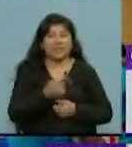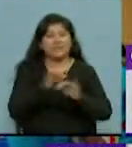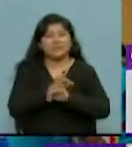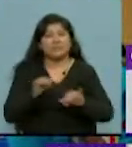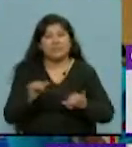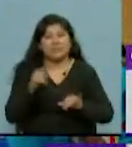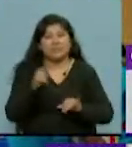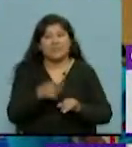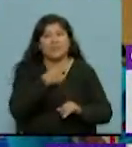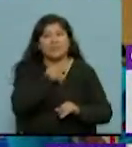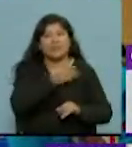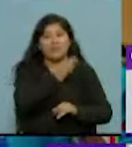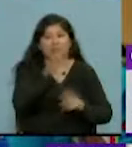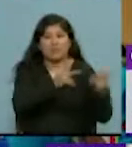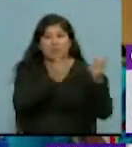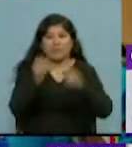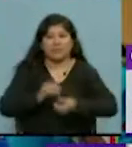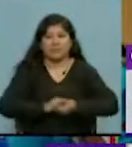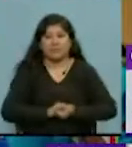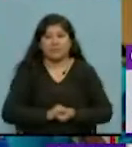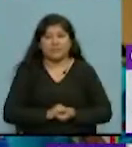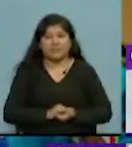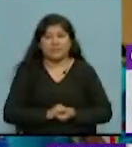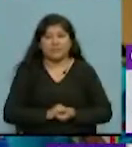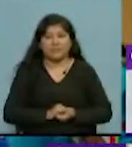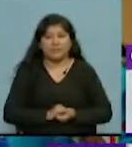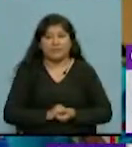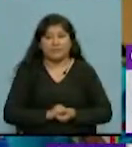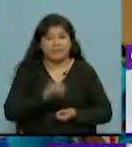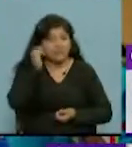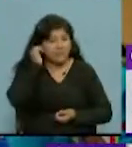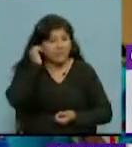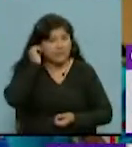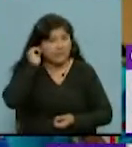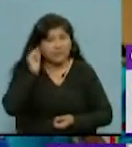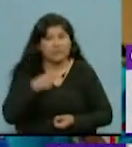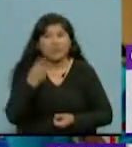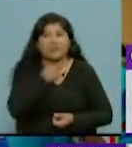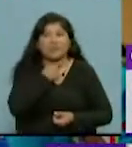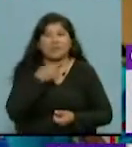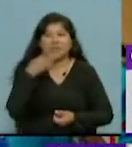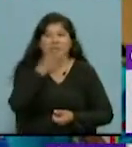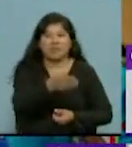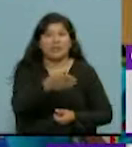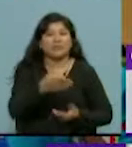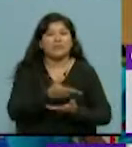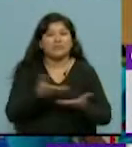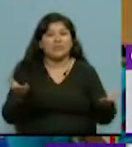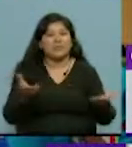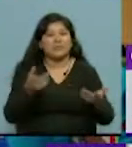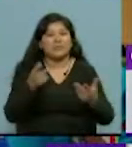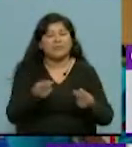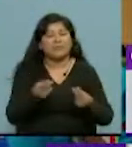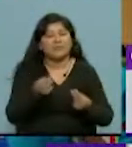con la conclusión de que queríamos ir este año a Jujuy, al colegio